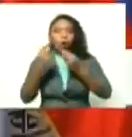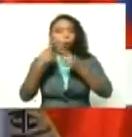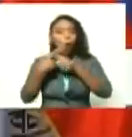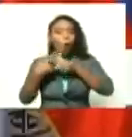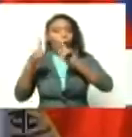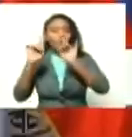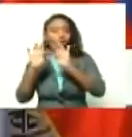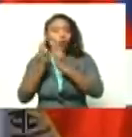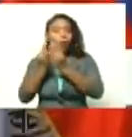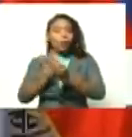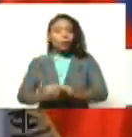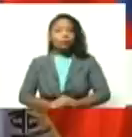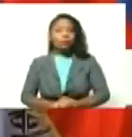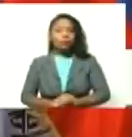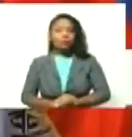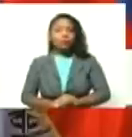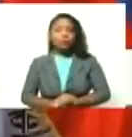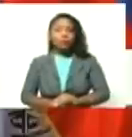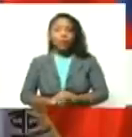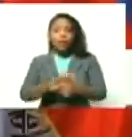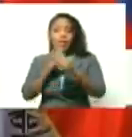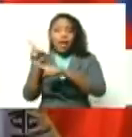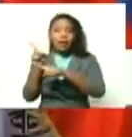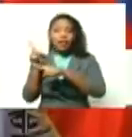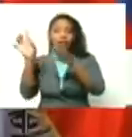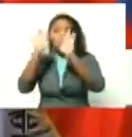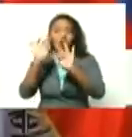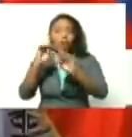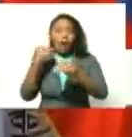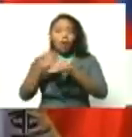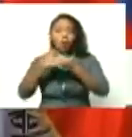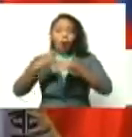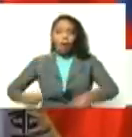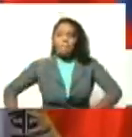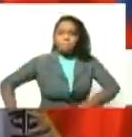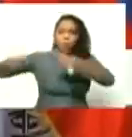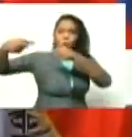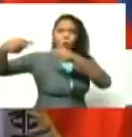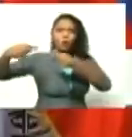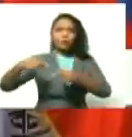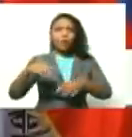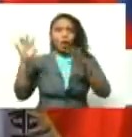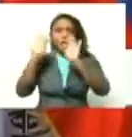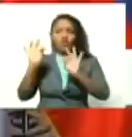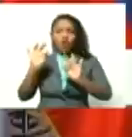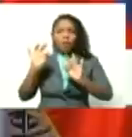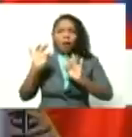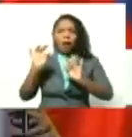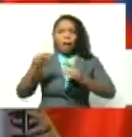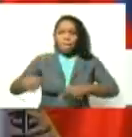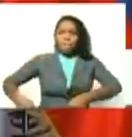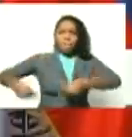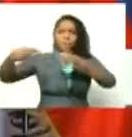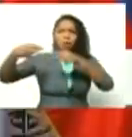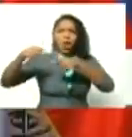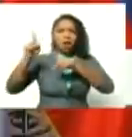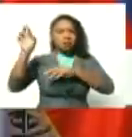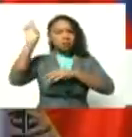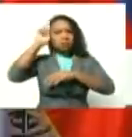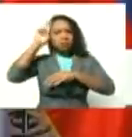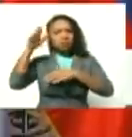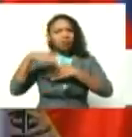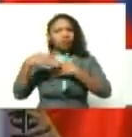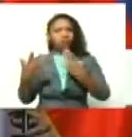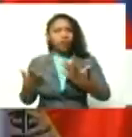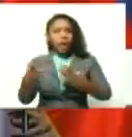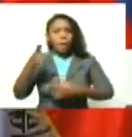familiares, y en tono de revancha, vean ustedes, en tono de revancha, en razón de que